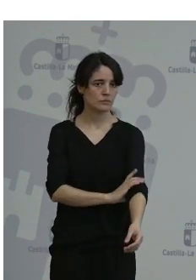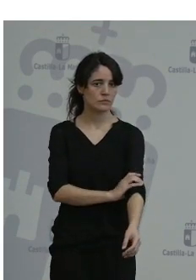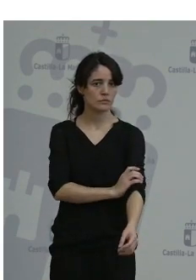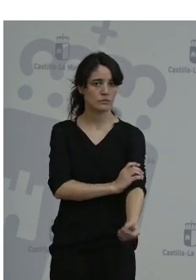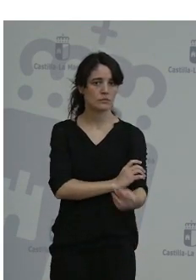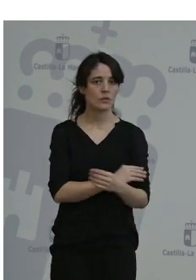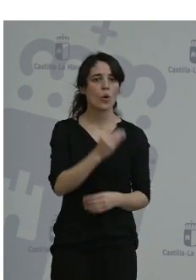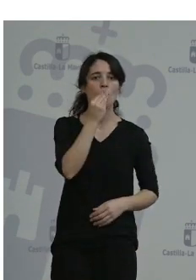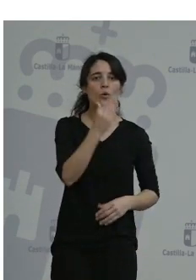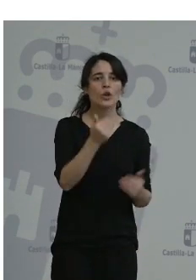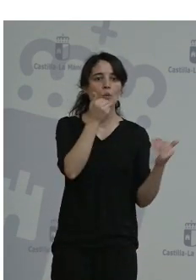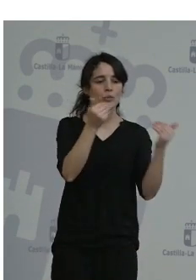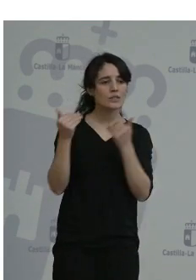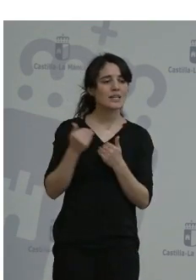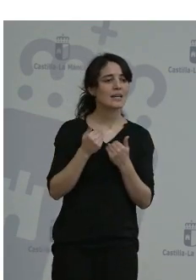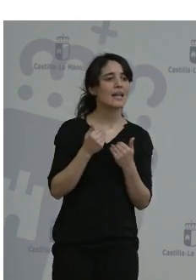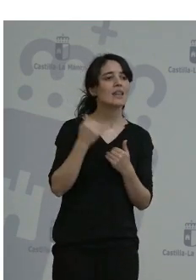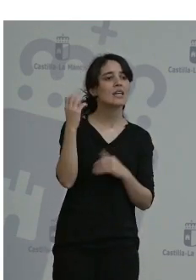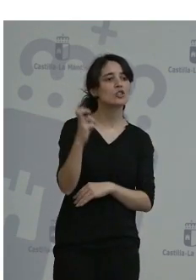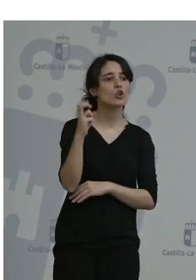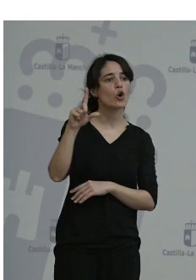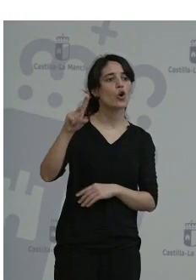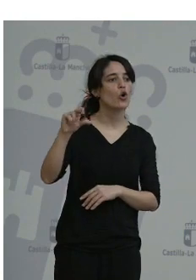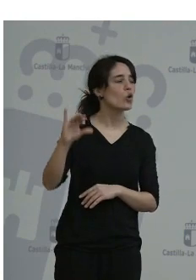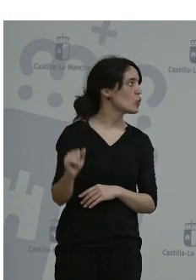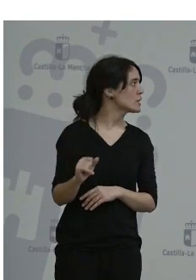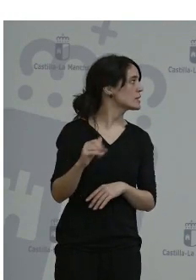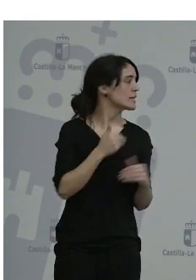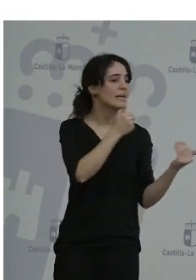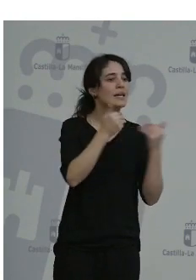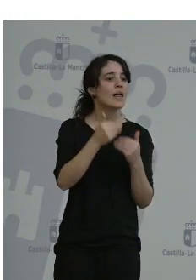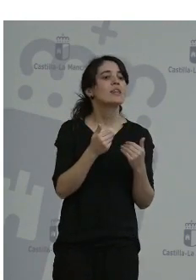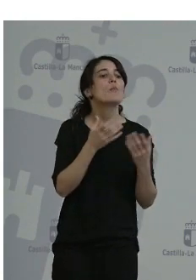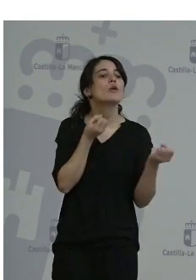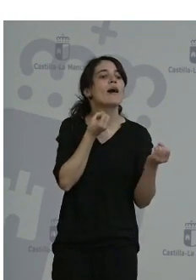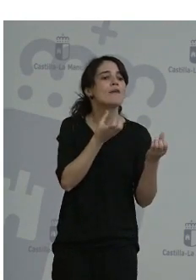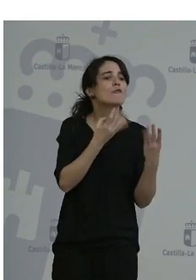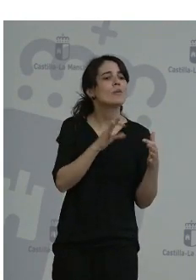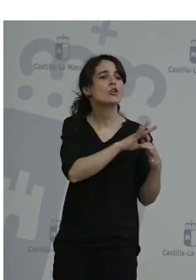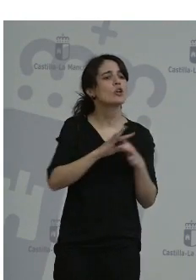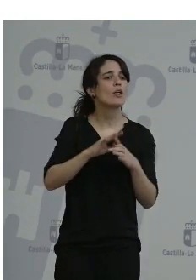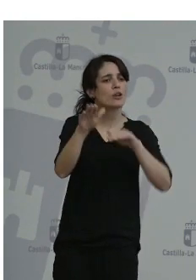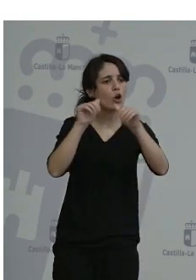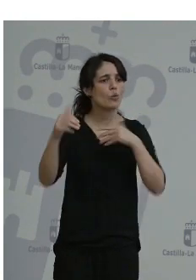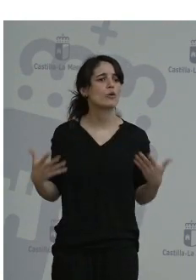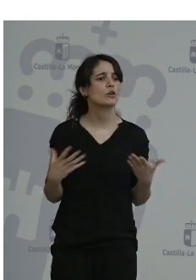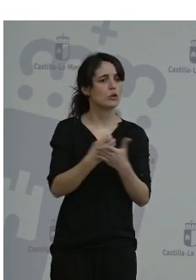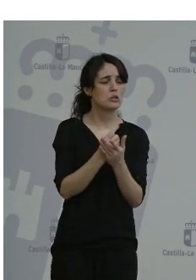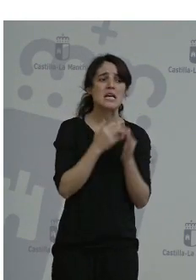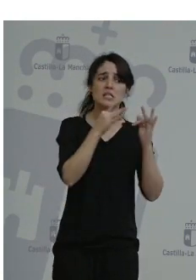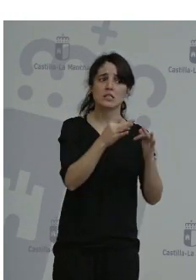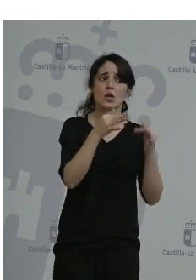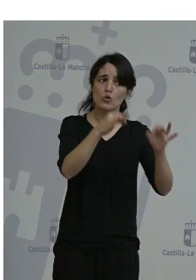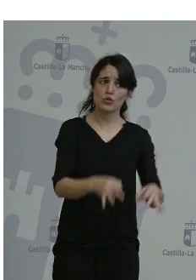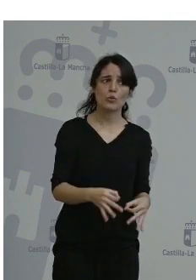Bueno, pues muchas gracias, José Luis, y gracias por compartir la información sobre todas esas convocatorias que seguro que favorecen un montón a